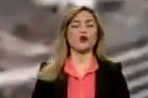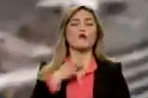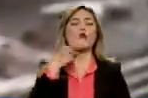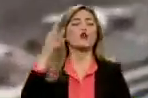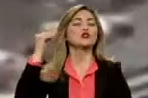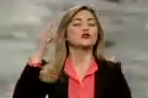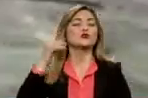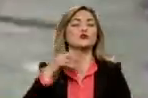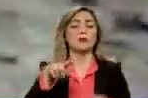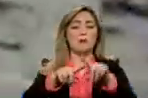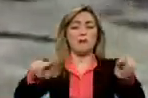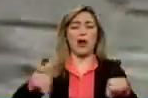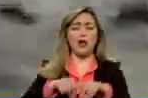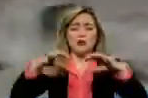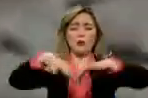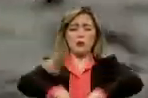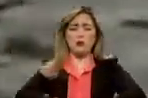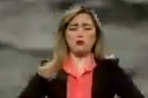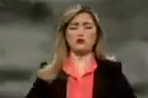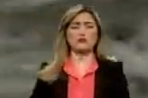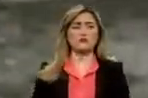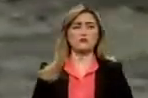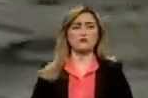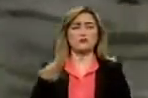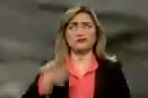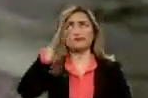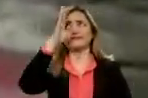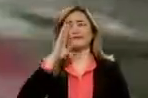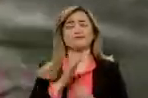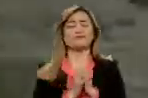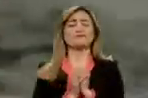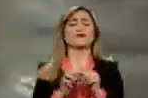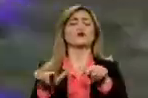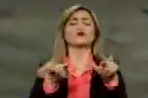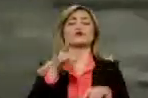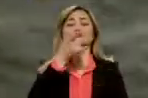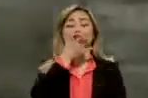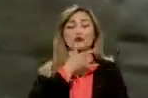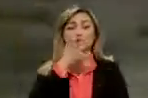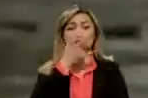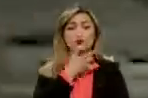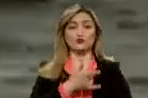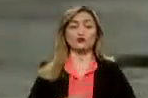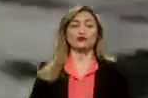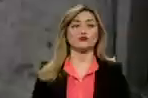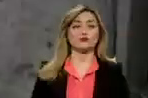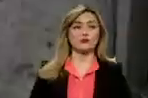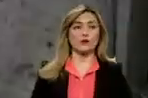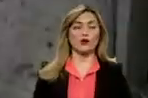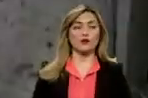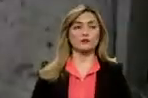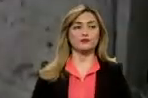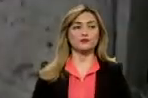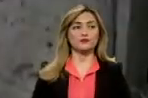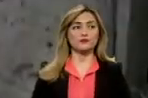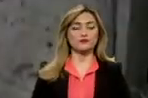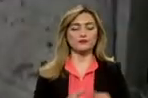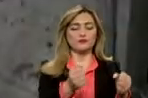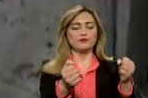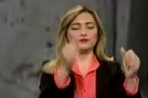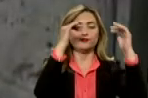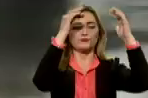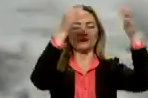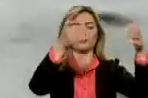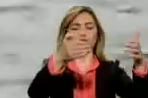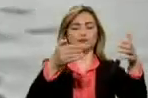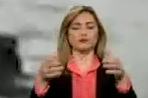de la casa! Dios mío, esto está pasando aquí en Pomaski. Un camión y un automóvil